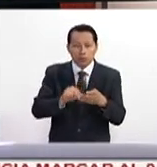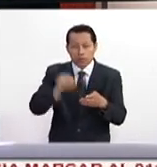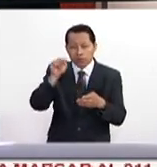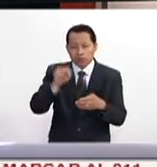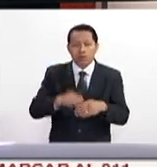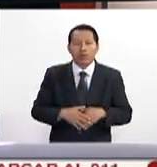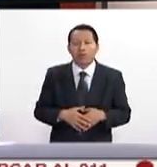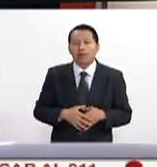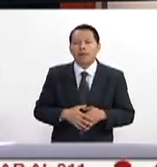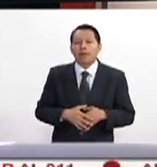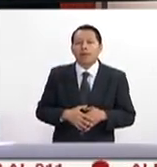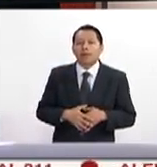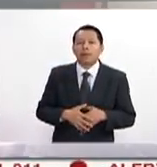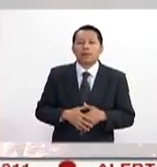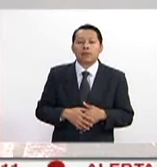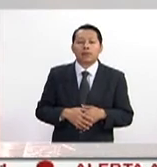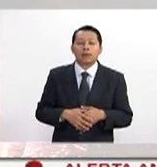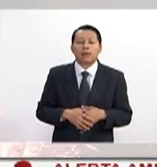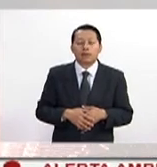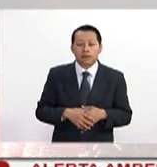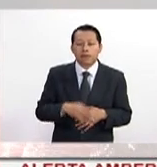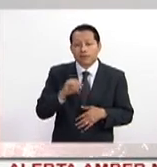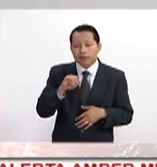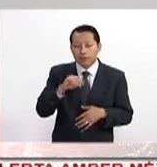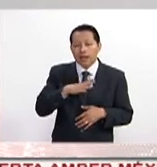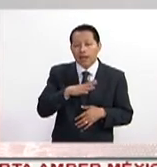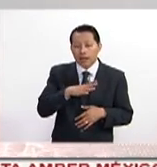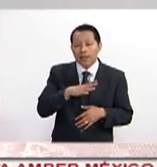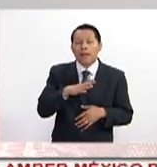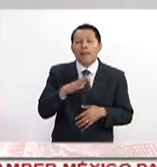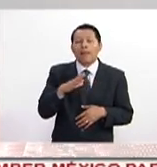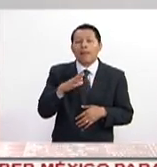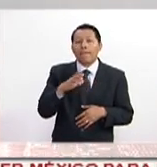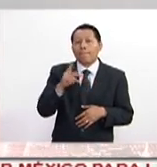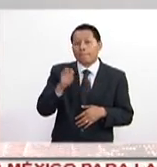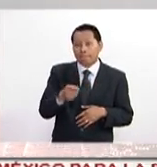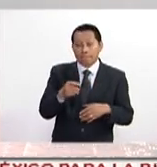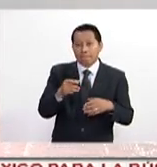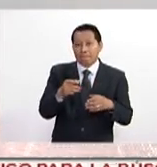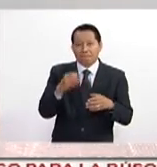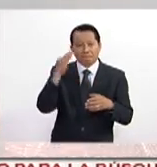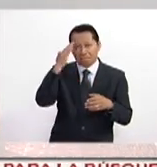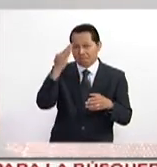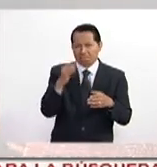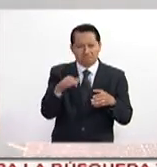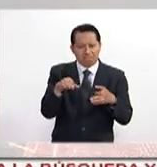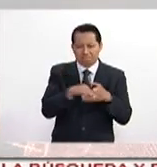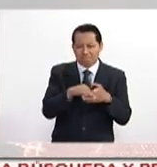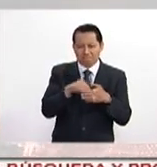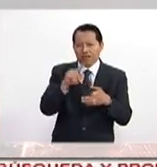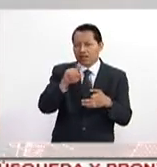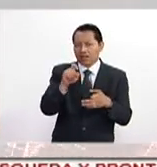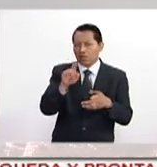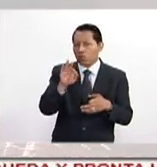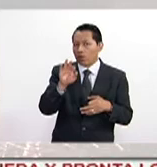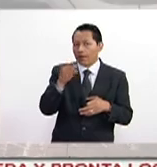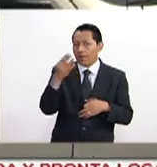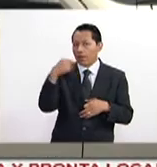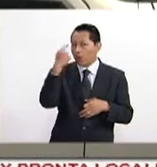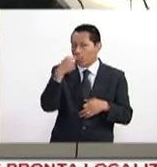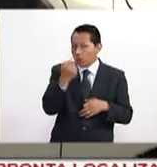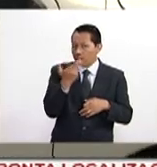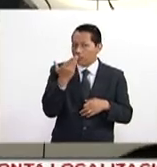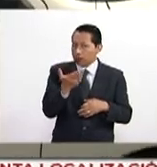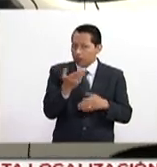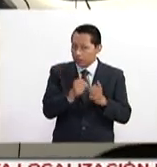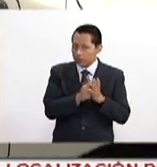norte. Sí, mira, Omar, en realidad los periodos son muy cortos. Los 144 horas que se solicitan